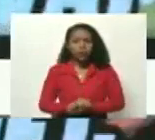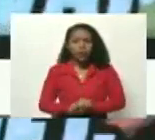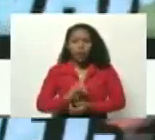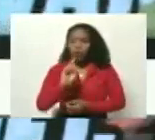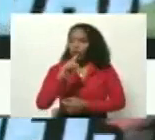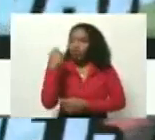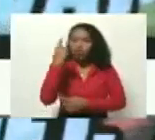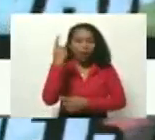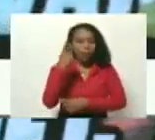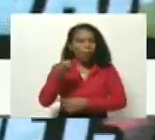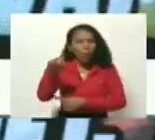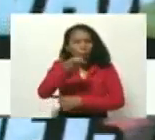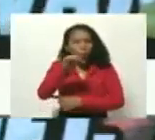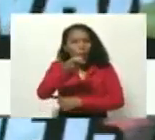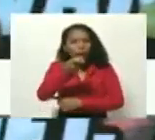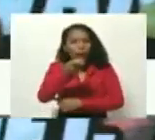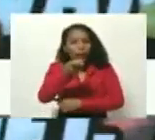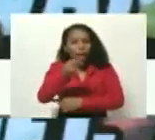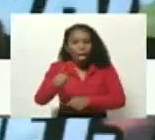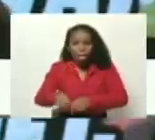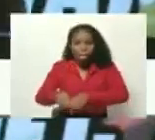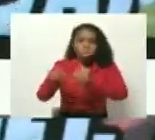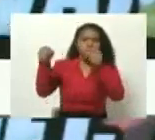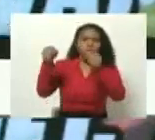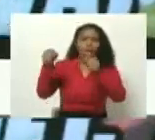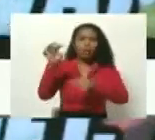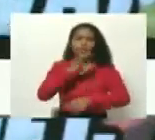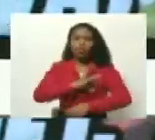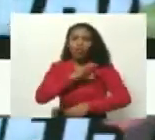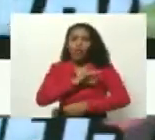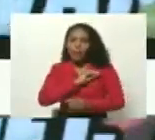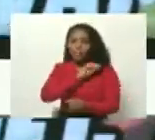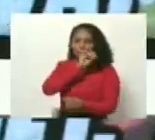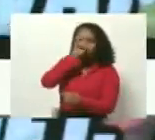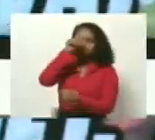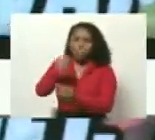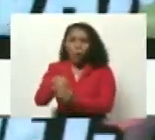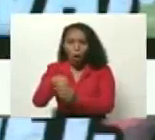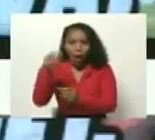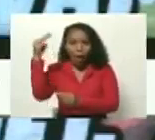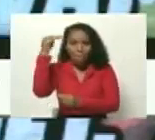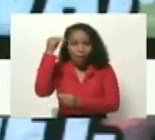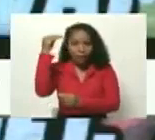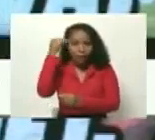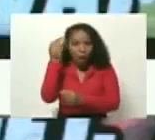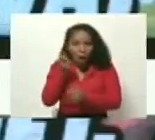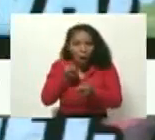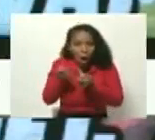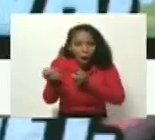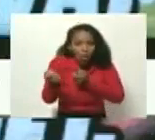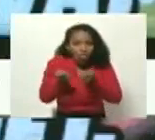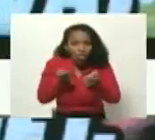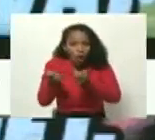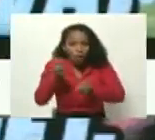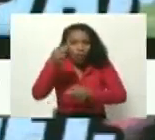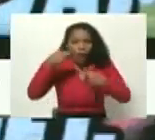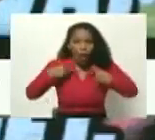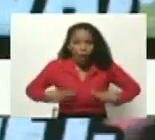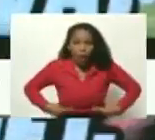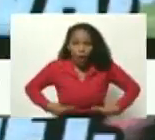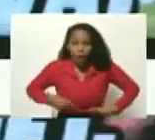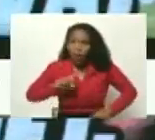solamente buscan destruir las sociedades, meterse en la mente de los humanos, sino